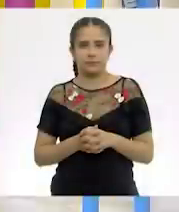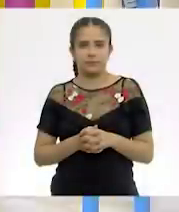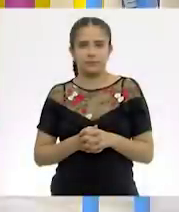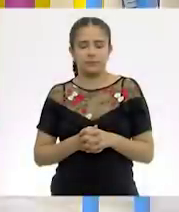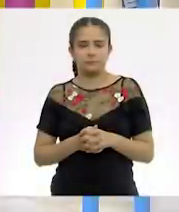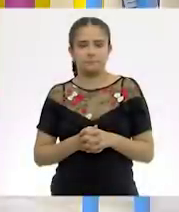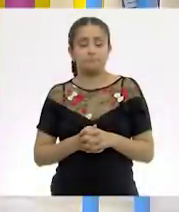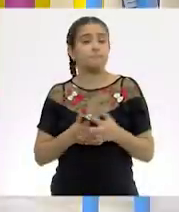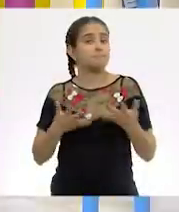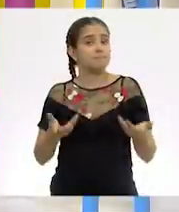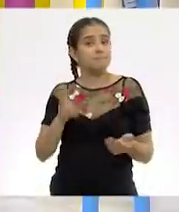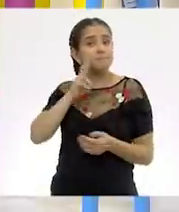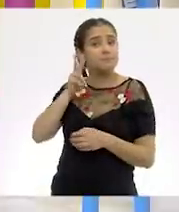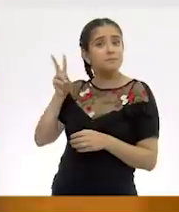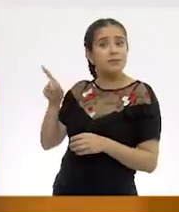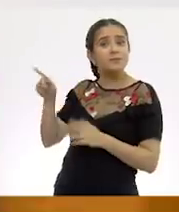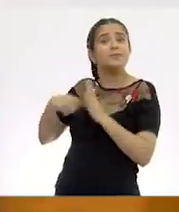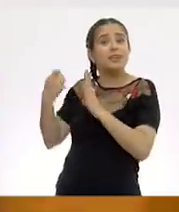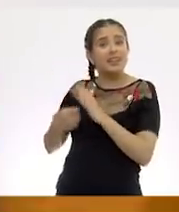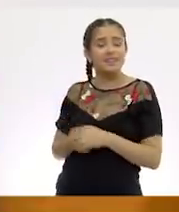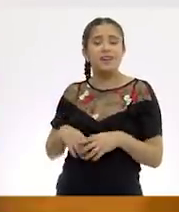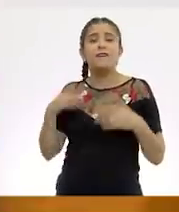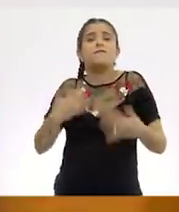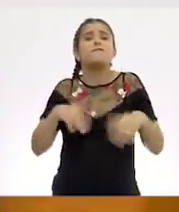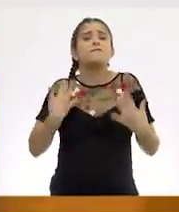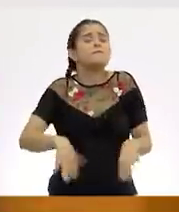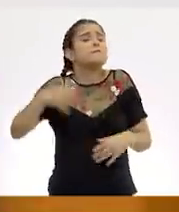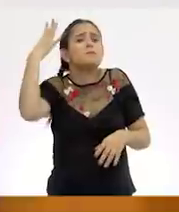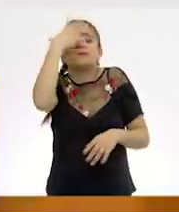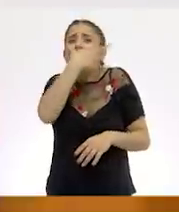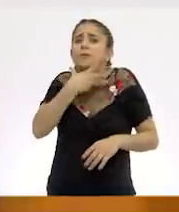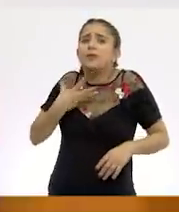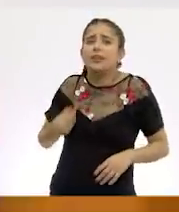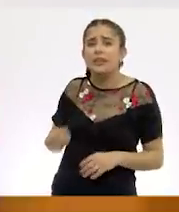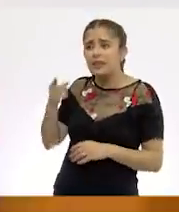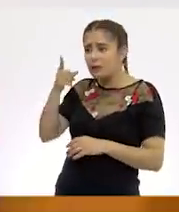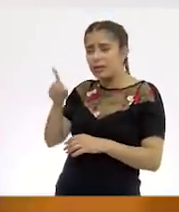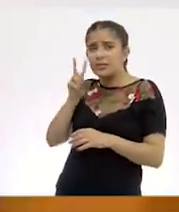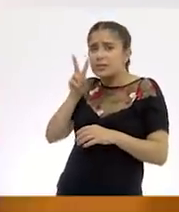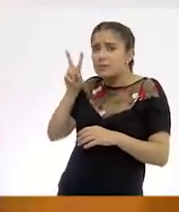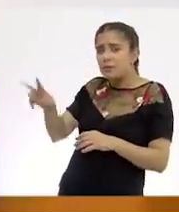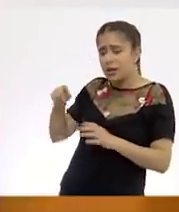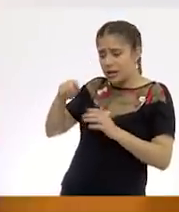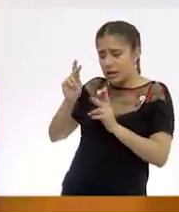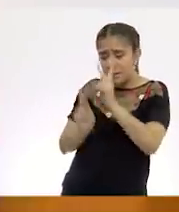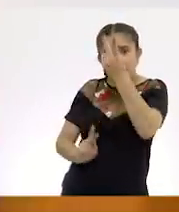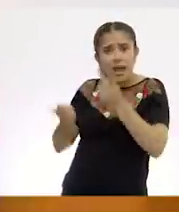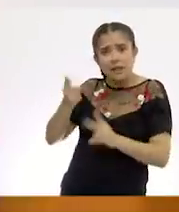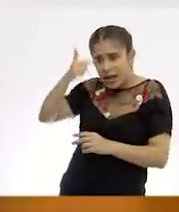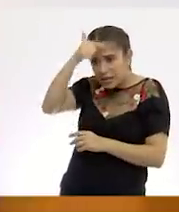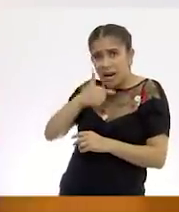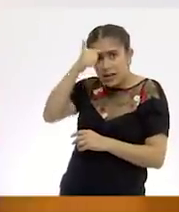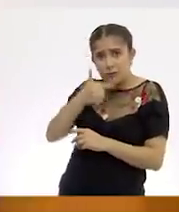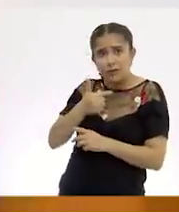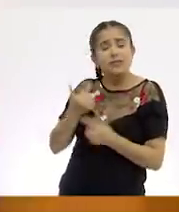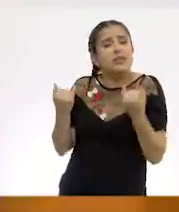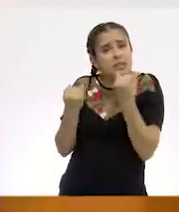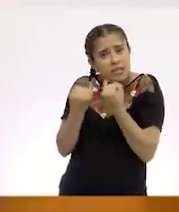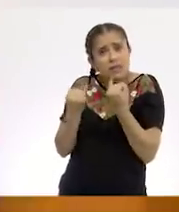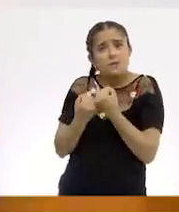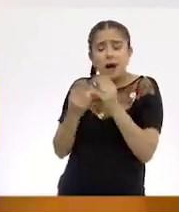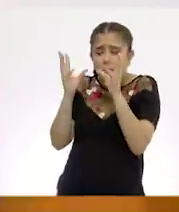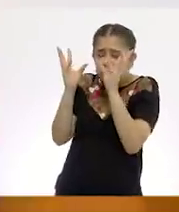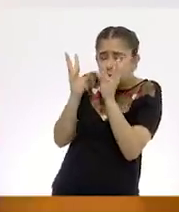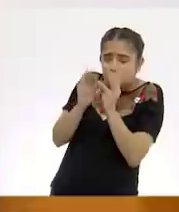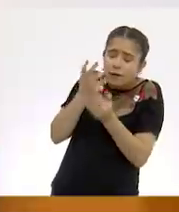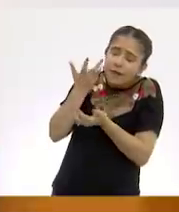¿Qué te pareció este video, Alexia? Muy bonito porque nos demuestra cómo las plantas en la noche tienen también actividad. Algunas descansan,